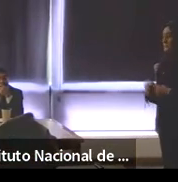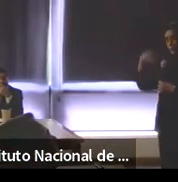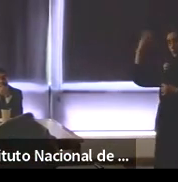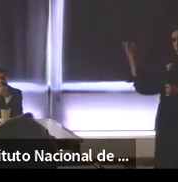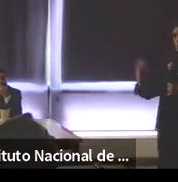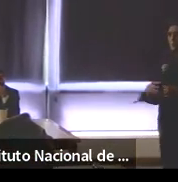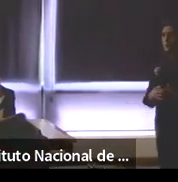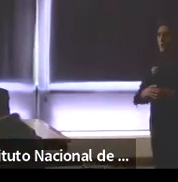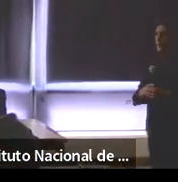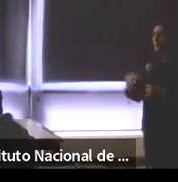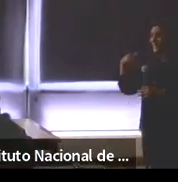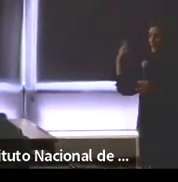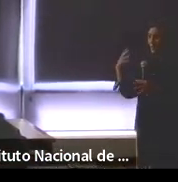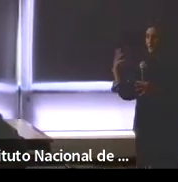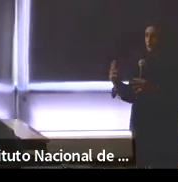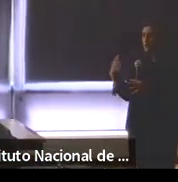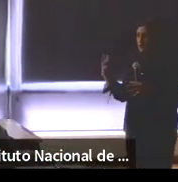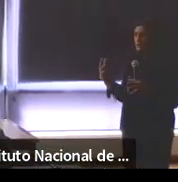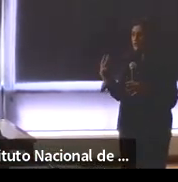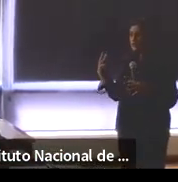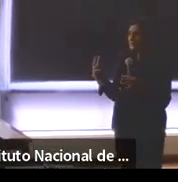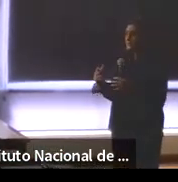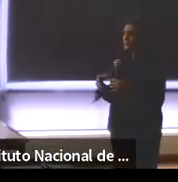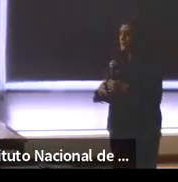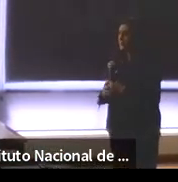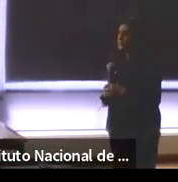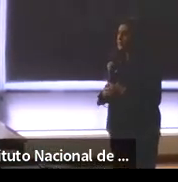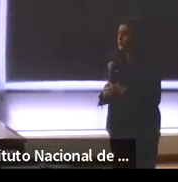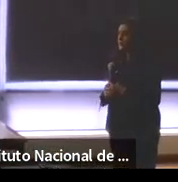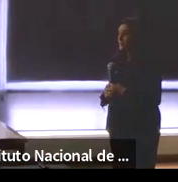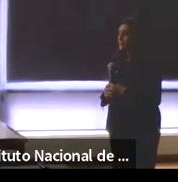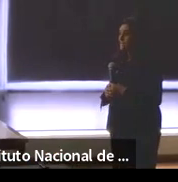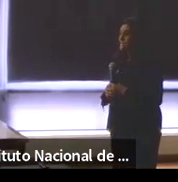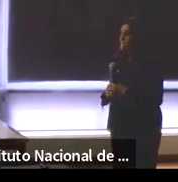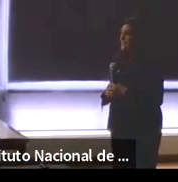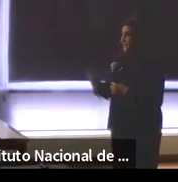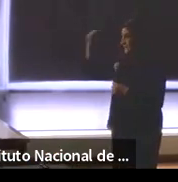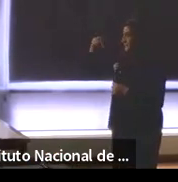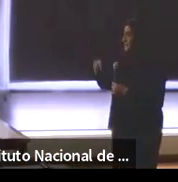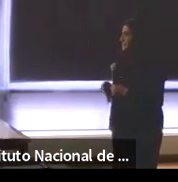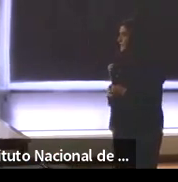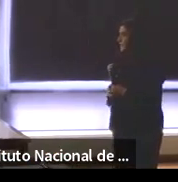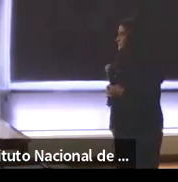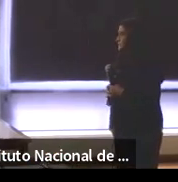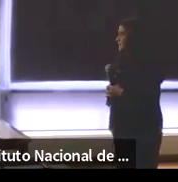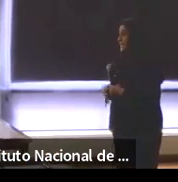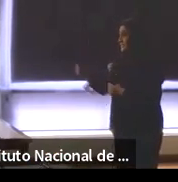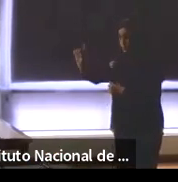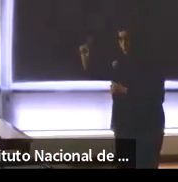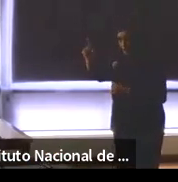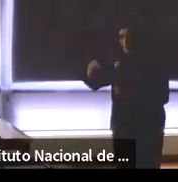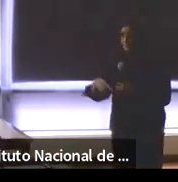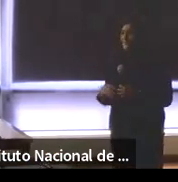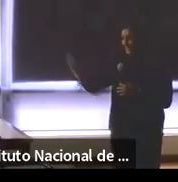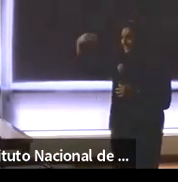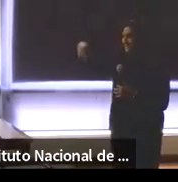de tu entorno fíjate Cuántos conflictos tienes a tu alrededor tiene que ver contigo y